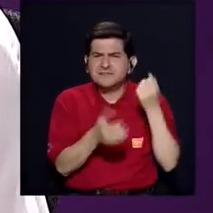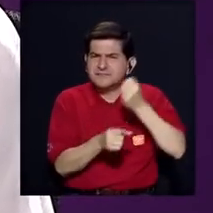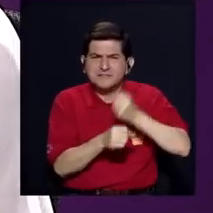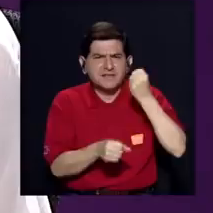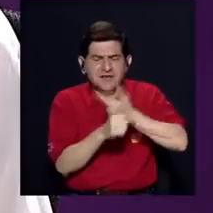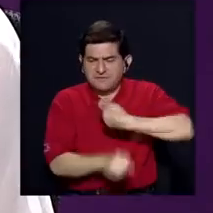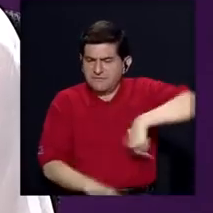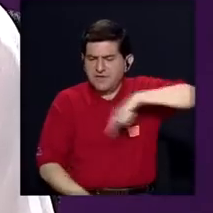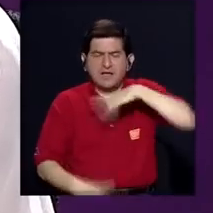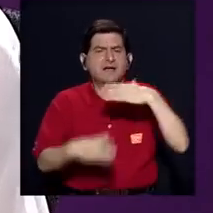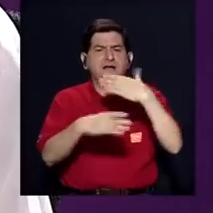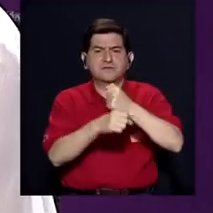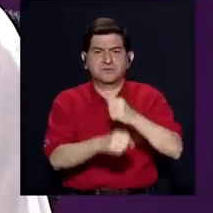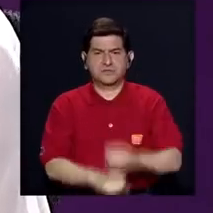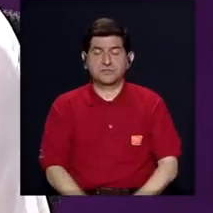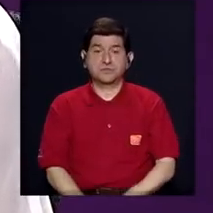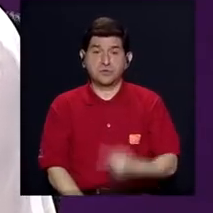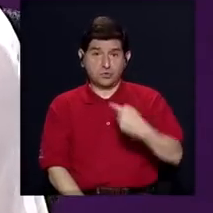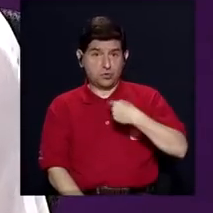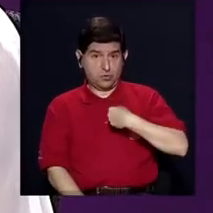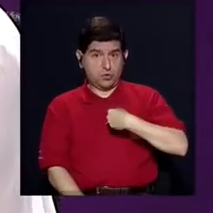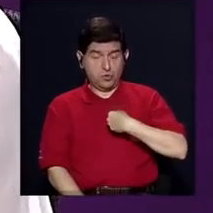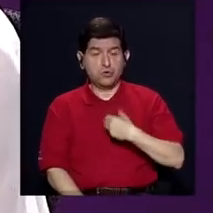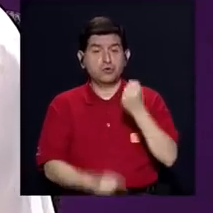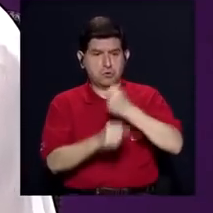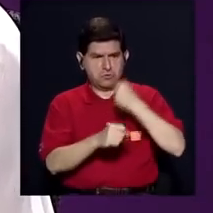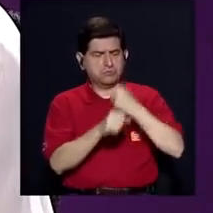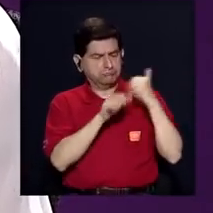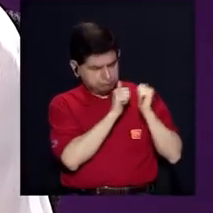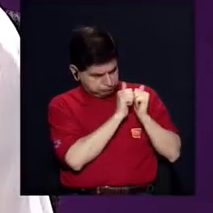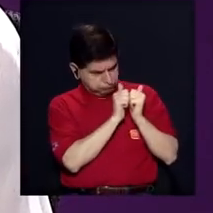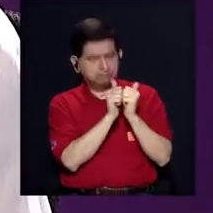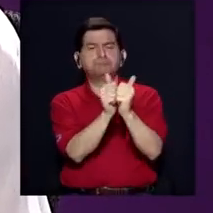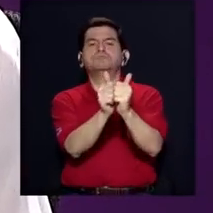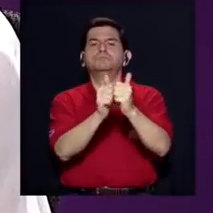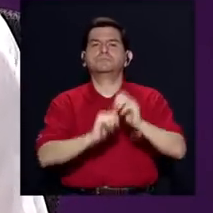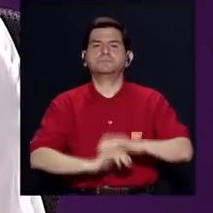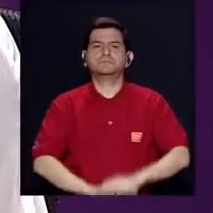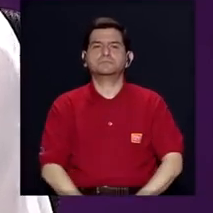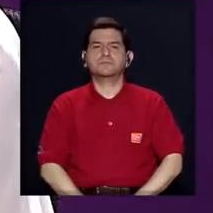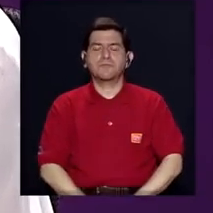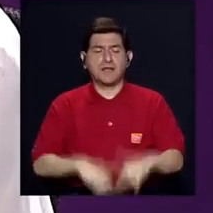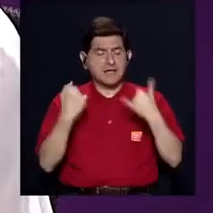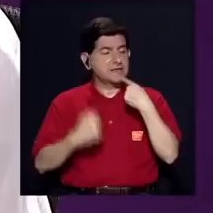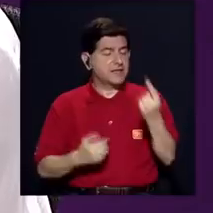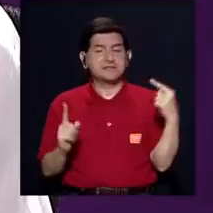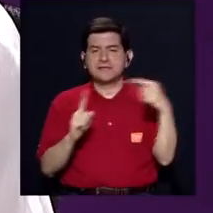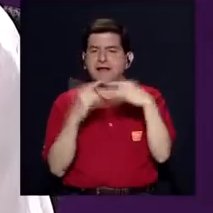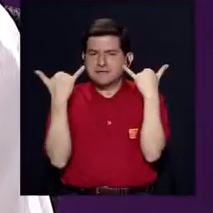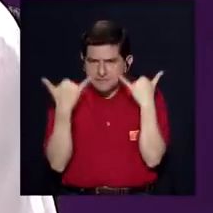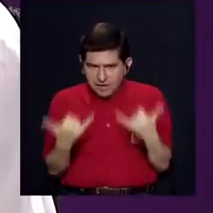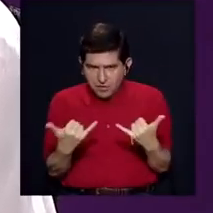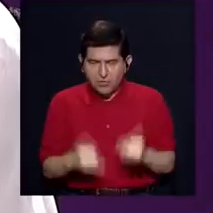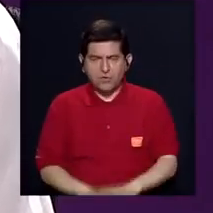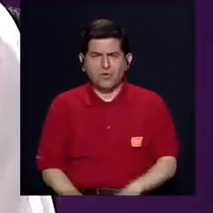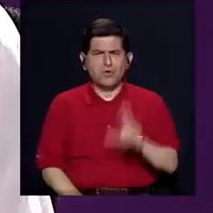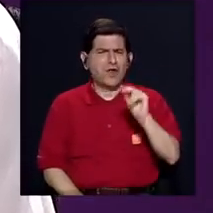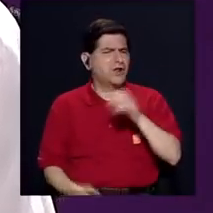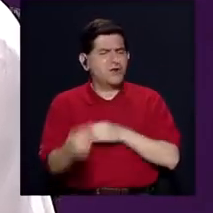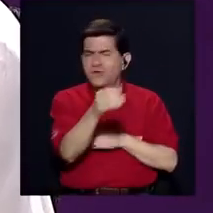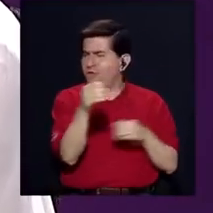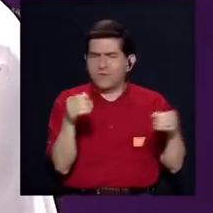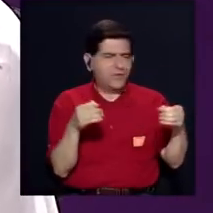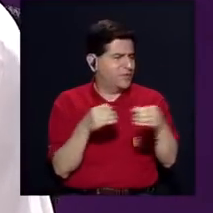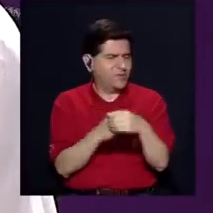que debemos de realizar y yo voy a realizarlo con ellas como lo he dicho hasta hoy no desde una oficina